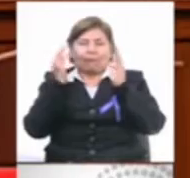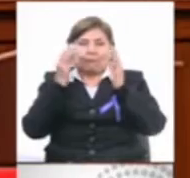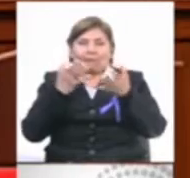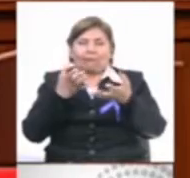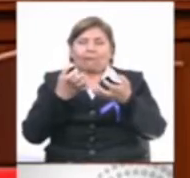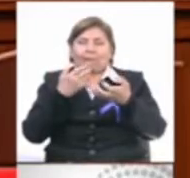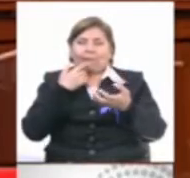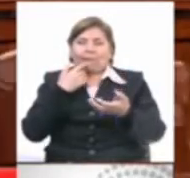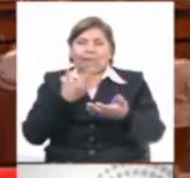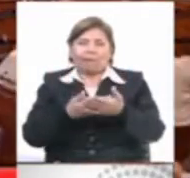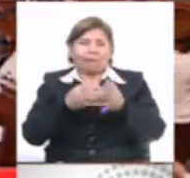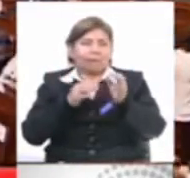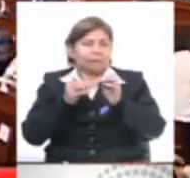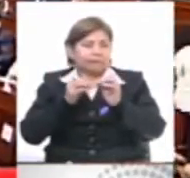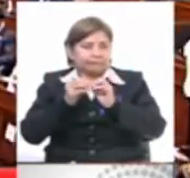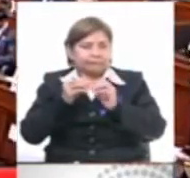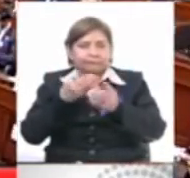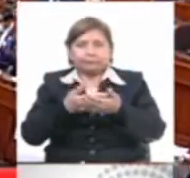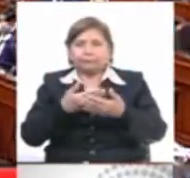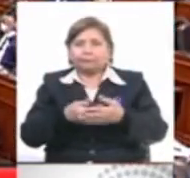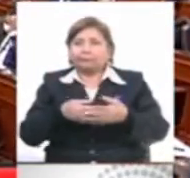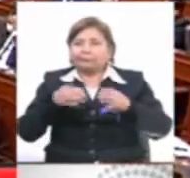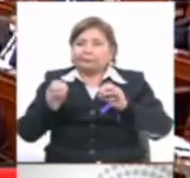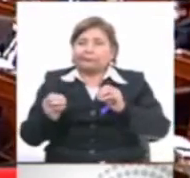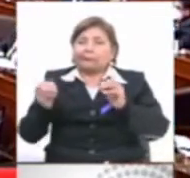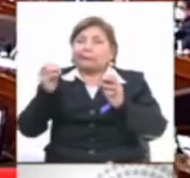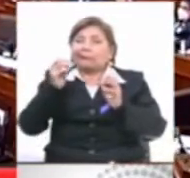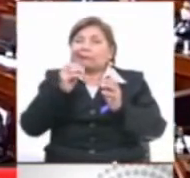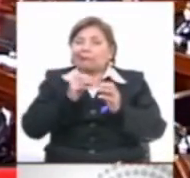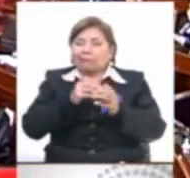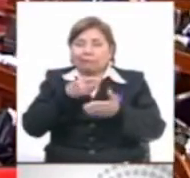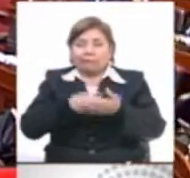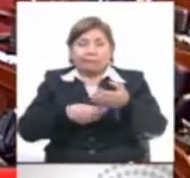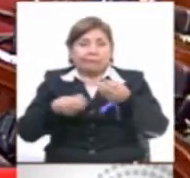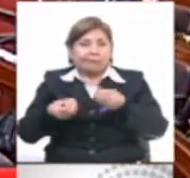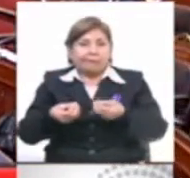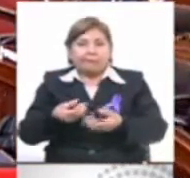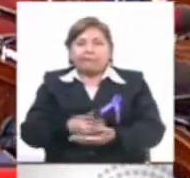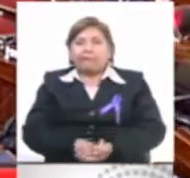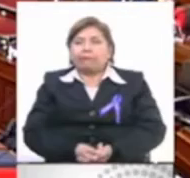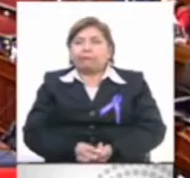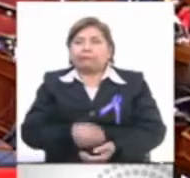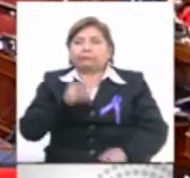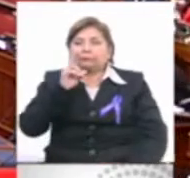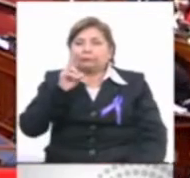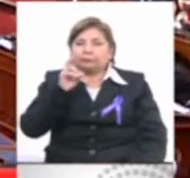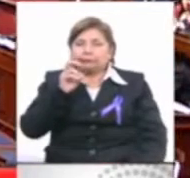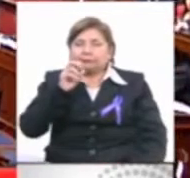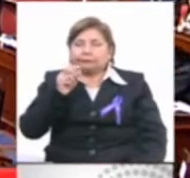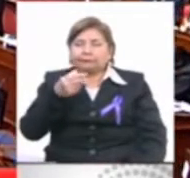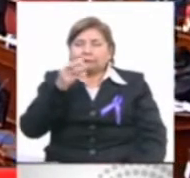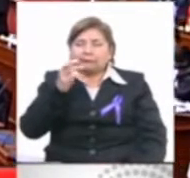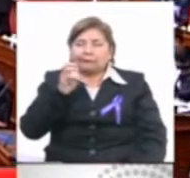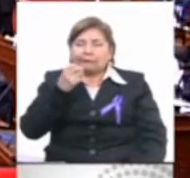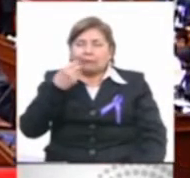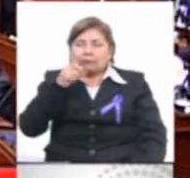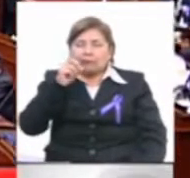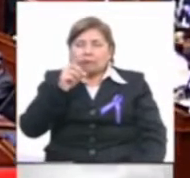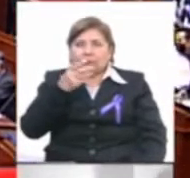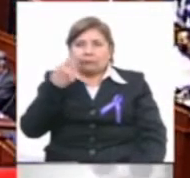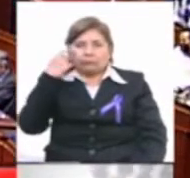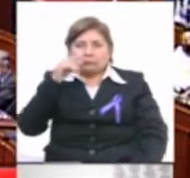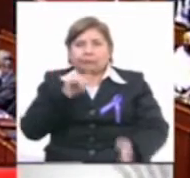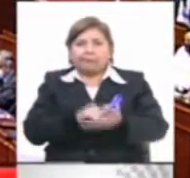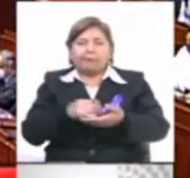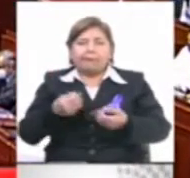quiero resaltar que se ha incrementado el presupuesto en 2.600 millones